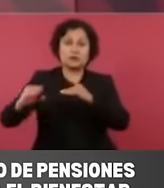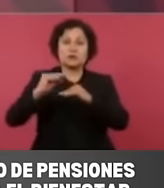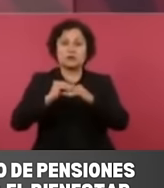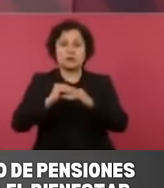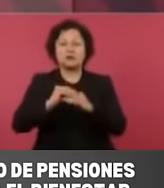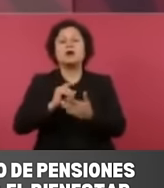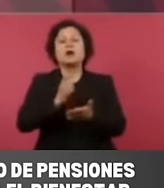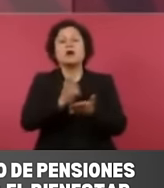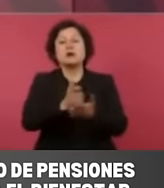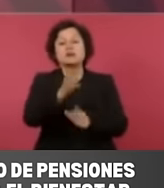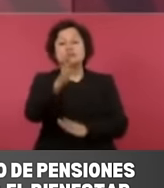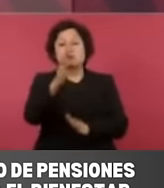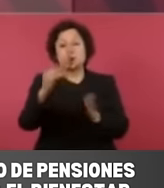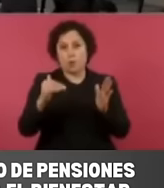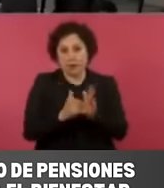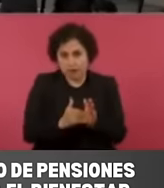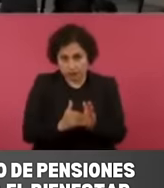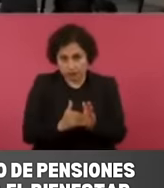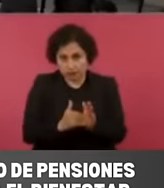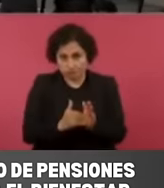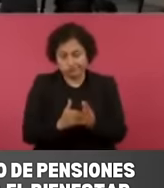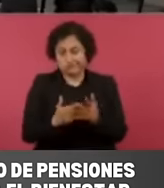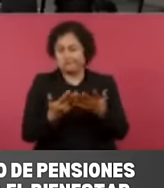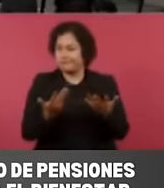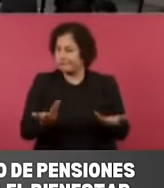Entonces, esta otra medida